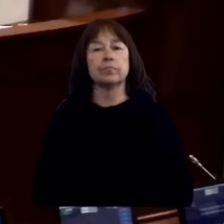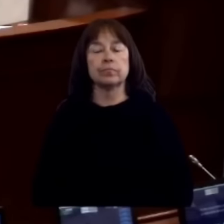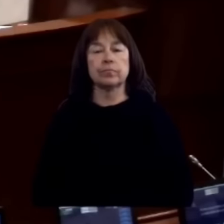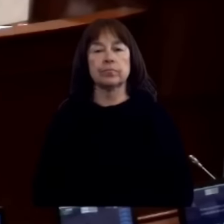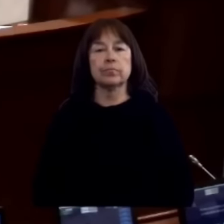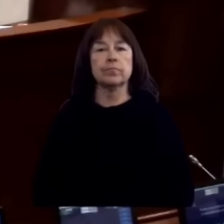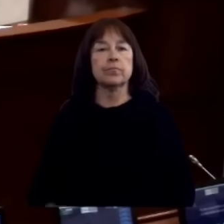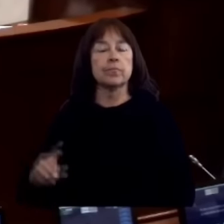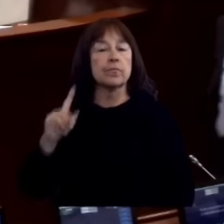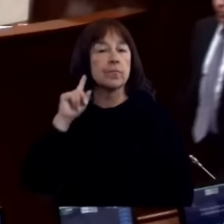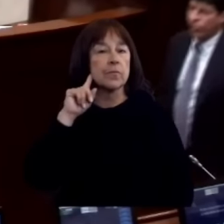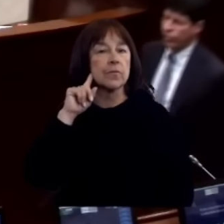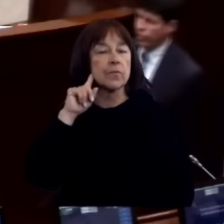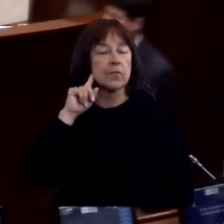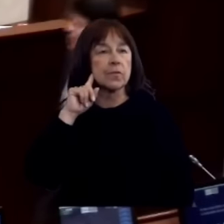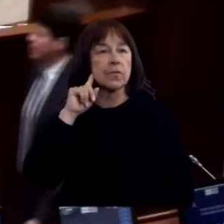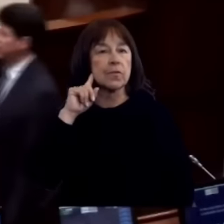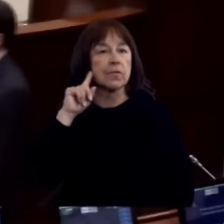Sonido.